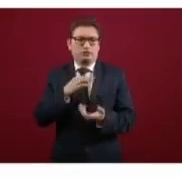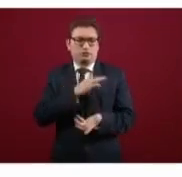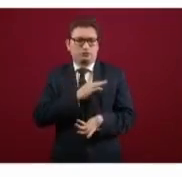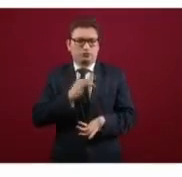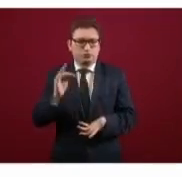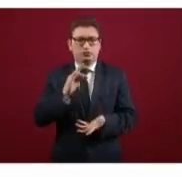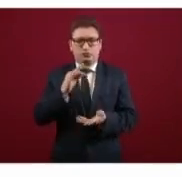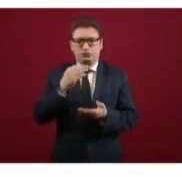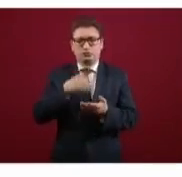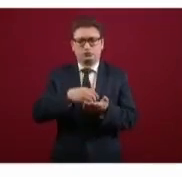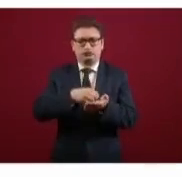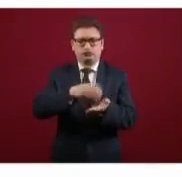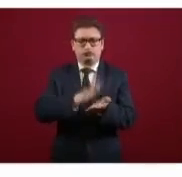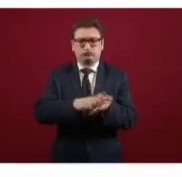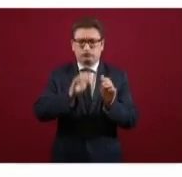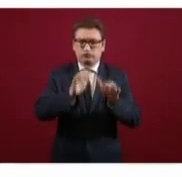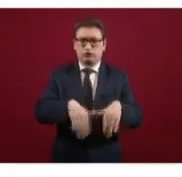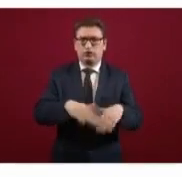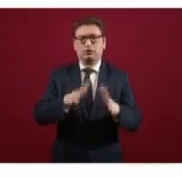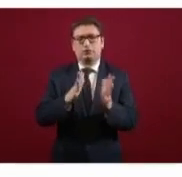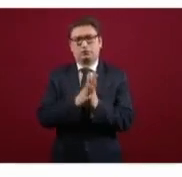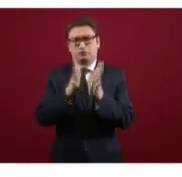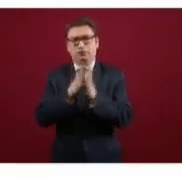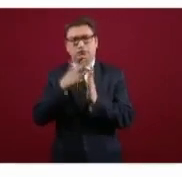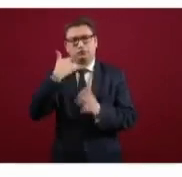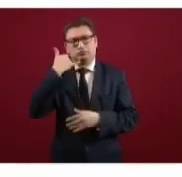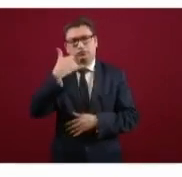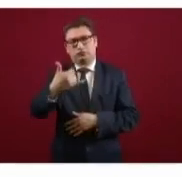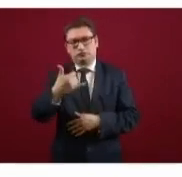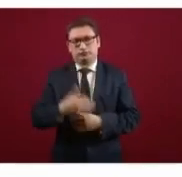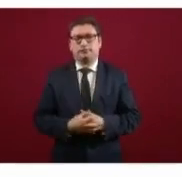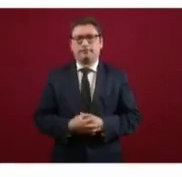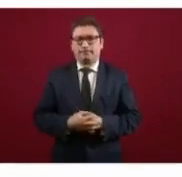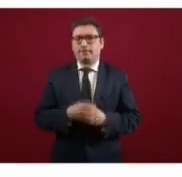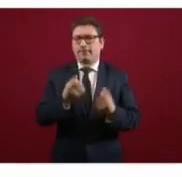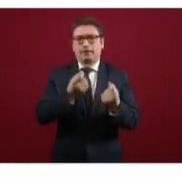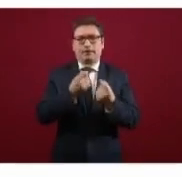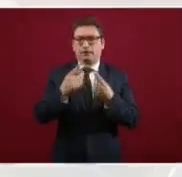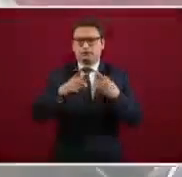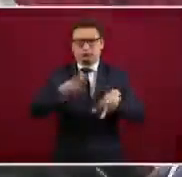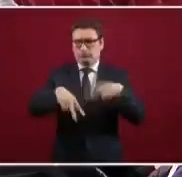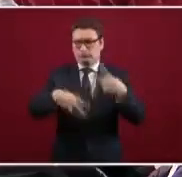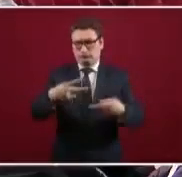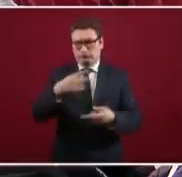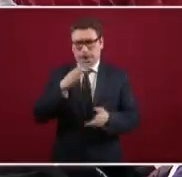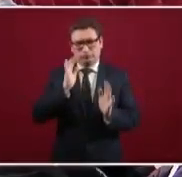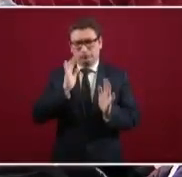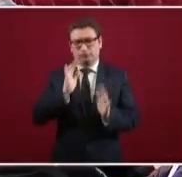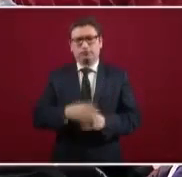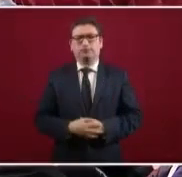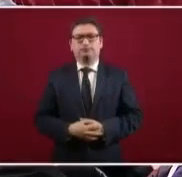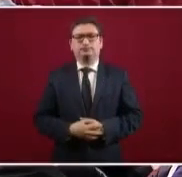puede registrarse y participar con una línea telefónica si no lo quieren hacer ahí presente